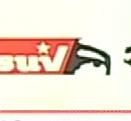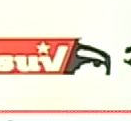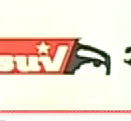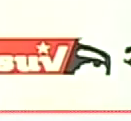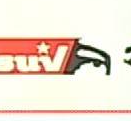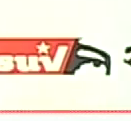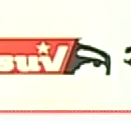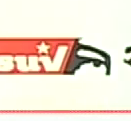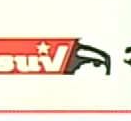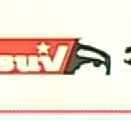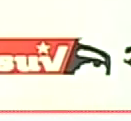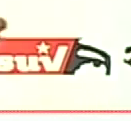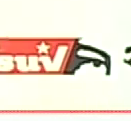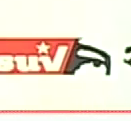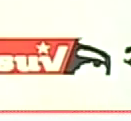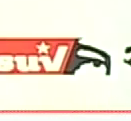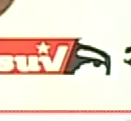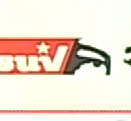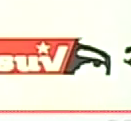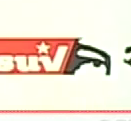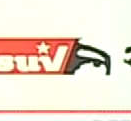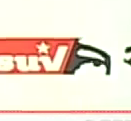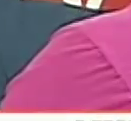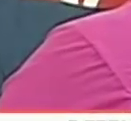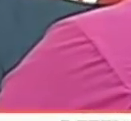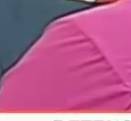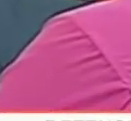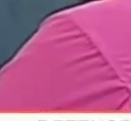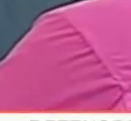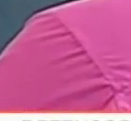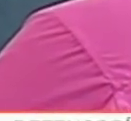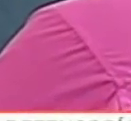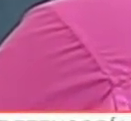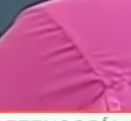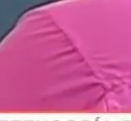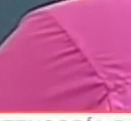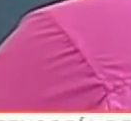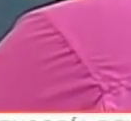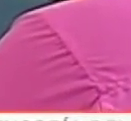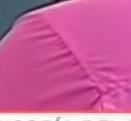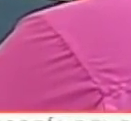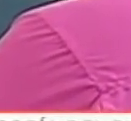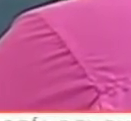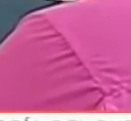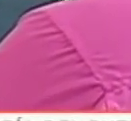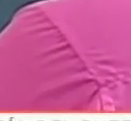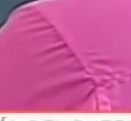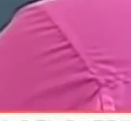lo van a destrozar, ¿sabes? Yo no soy adivino, por favor, no tengo